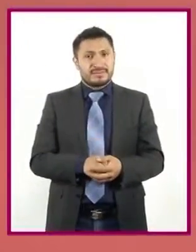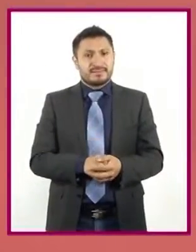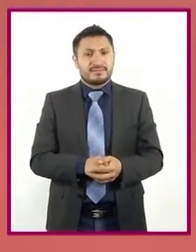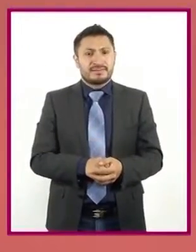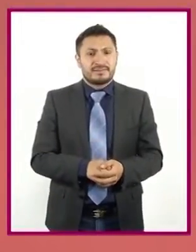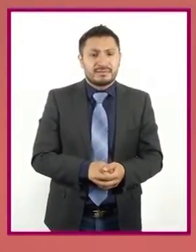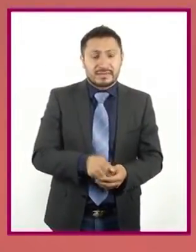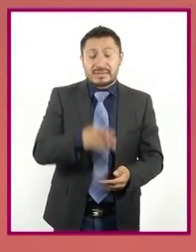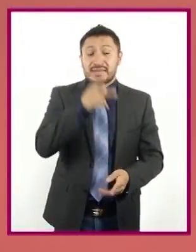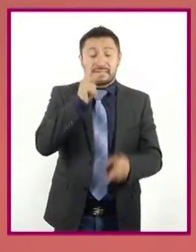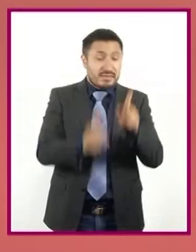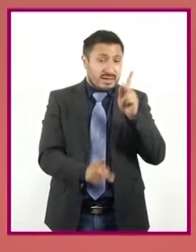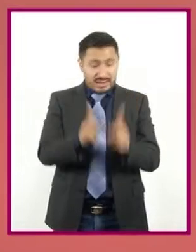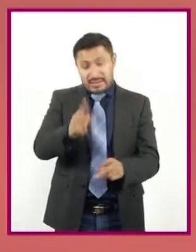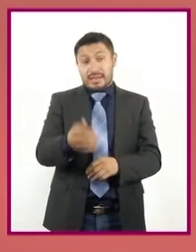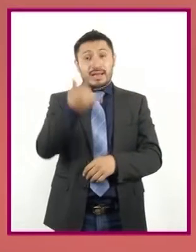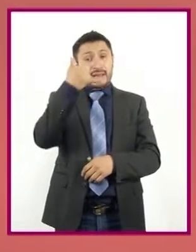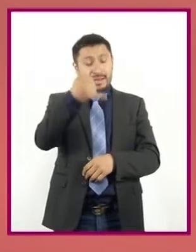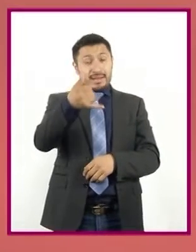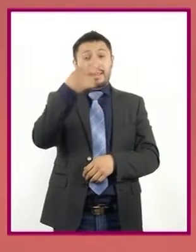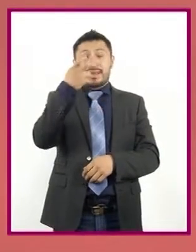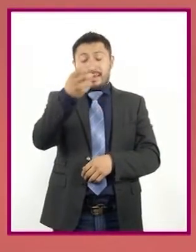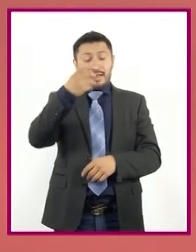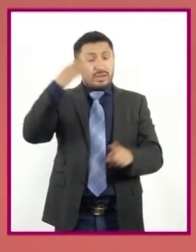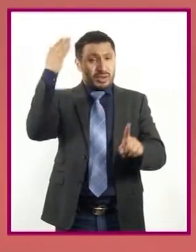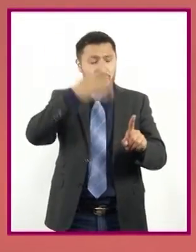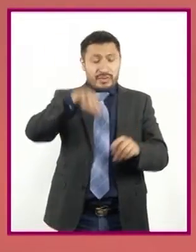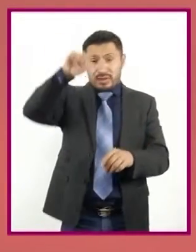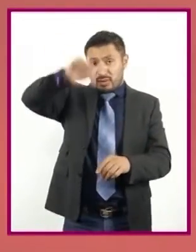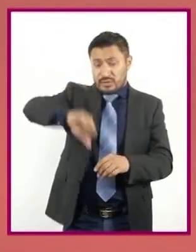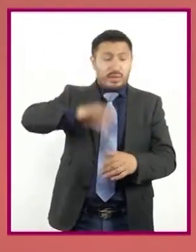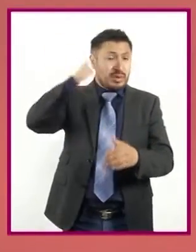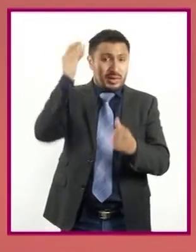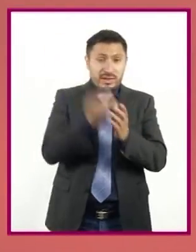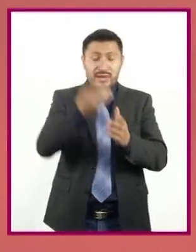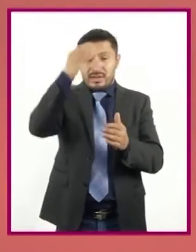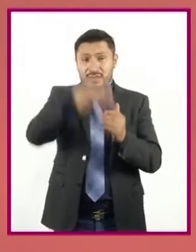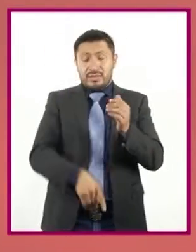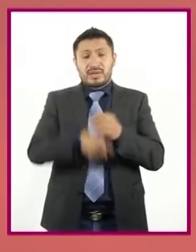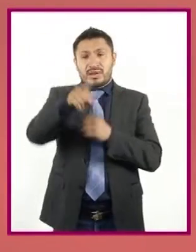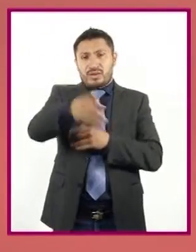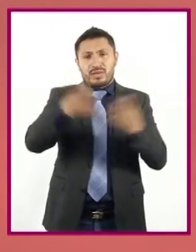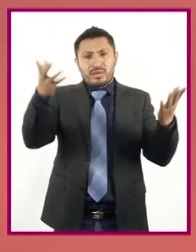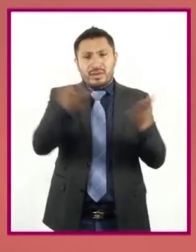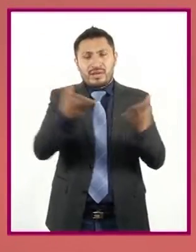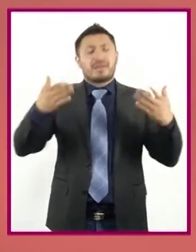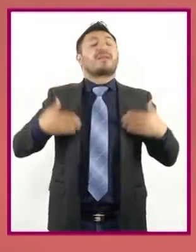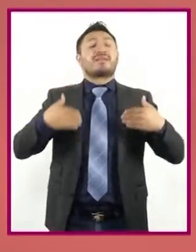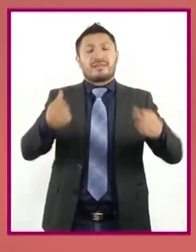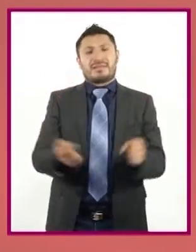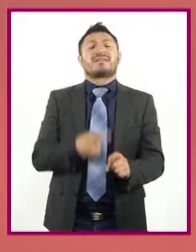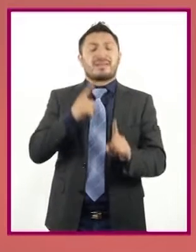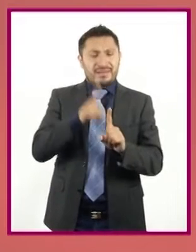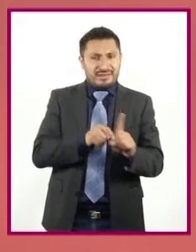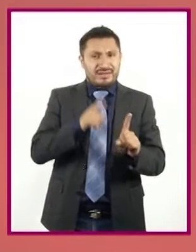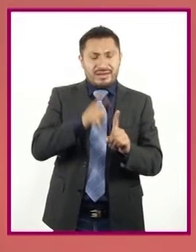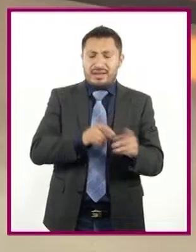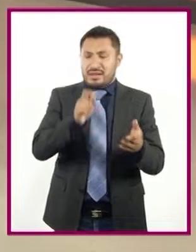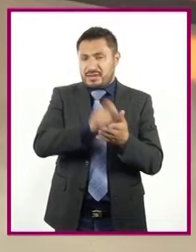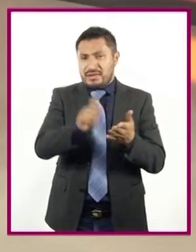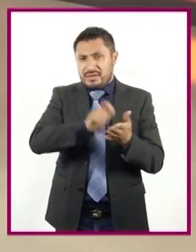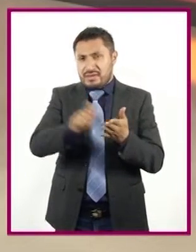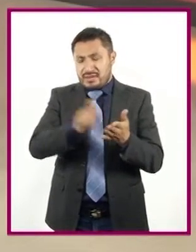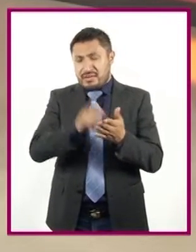El propósito de conocer esta información es que al concluir logren realizar una interpretación crítica de textos populares